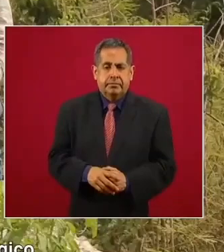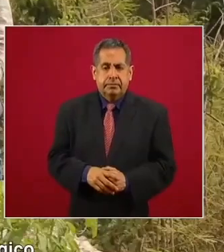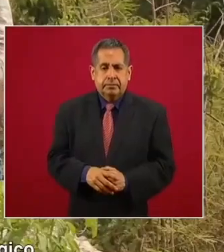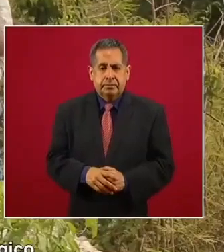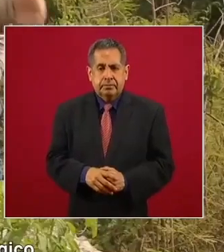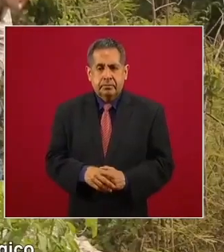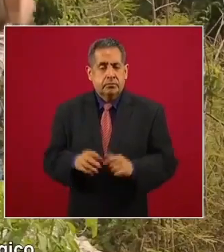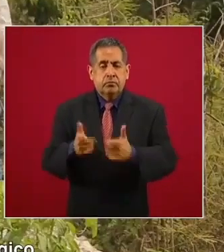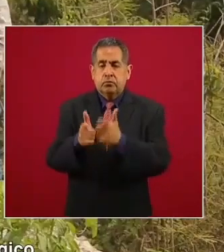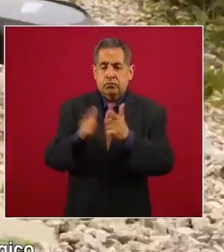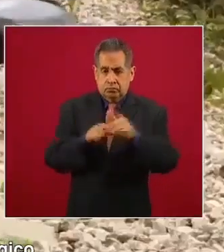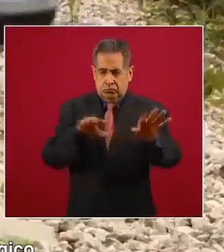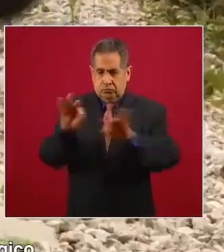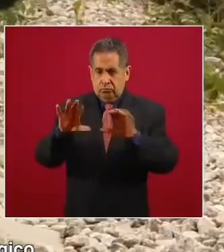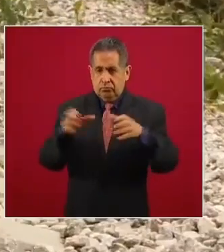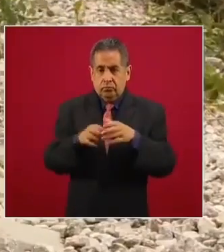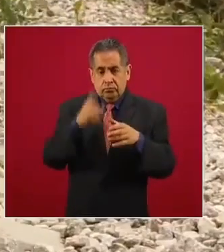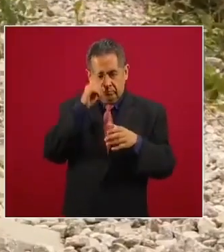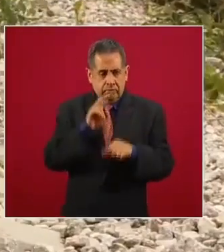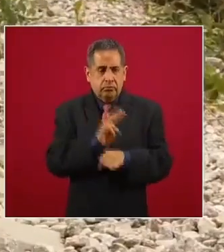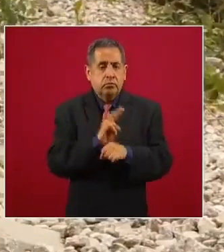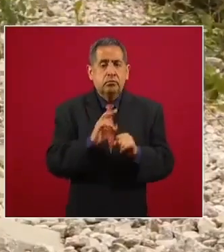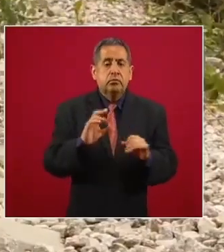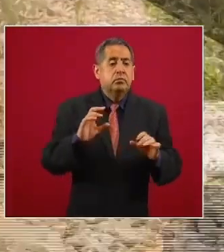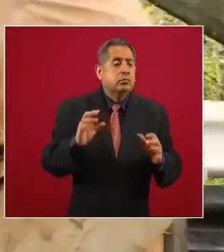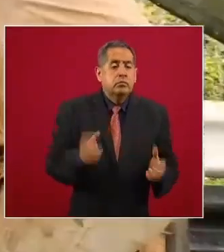habilitación de cuadrillas de salvamento arqueológico,